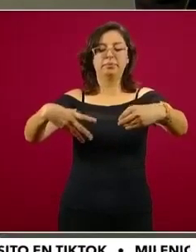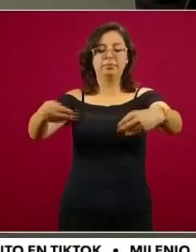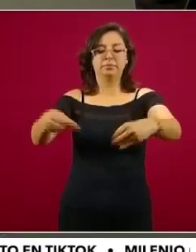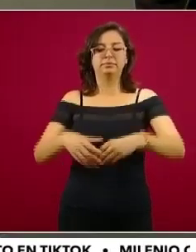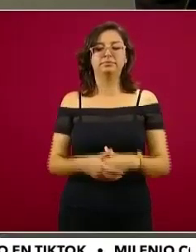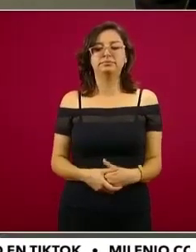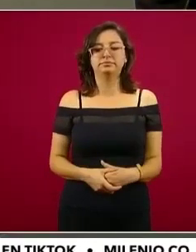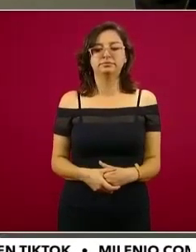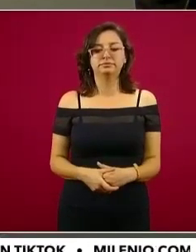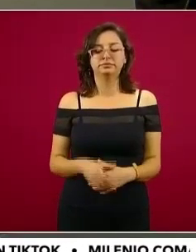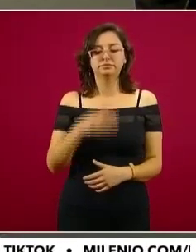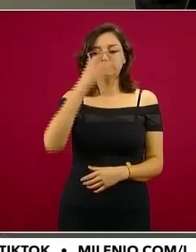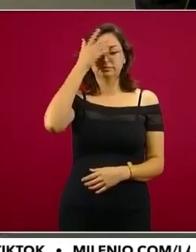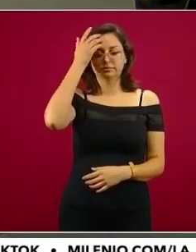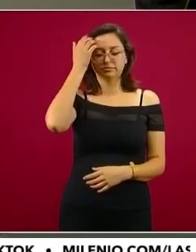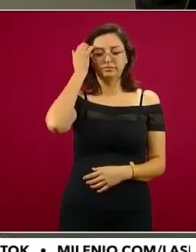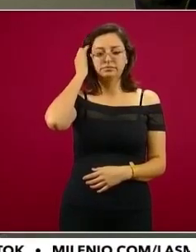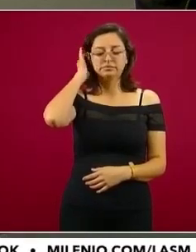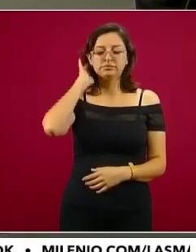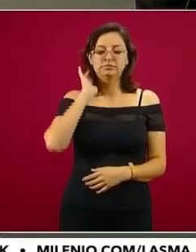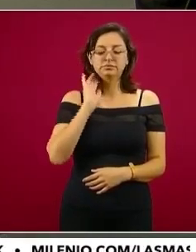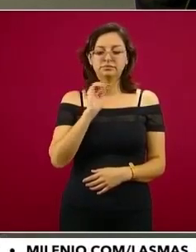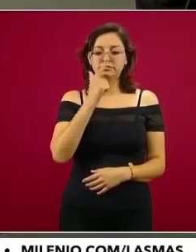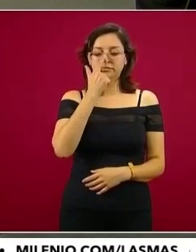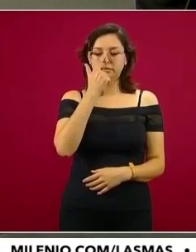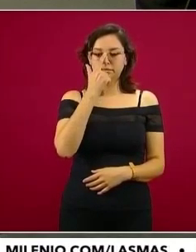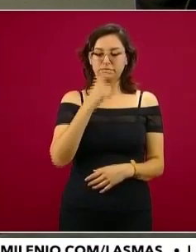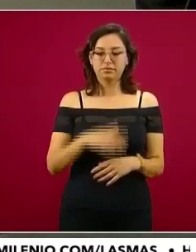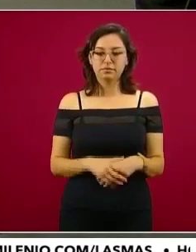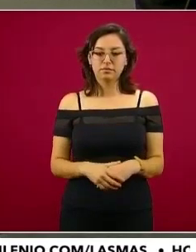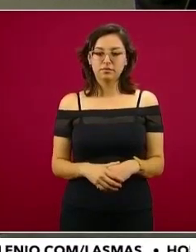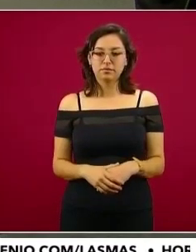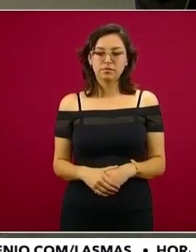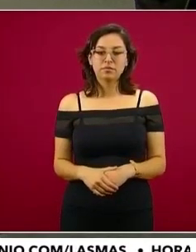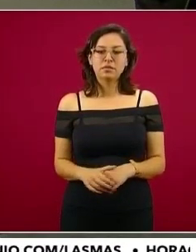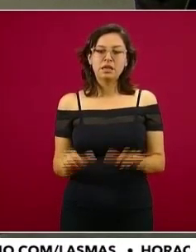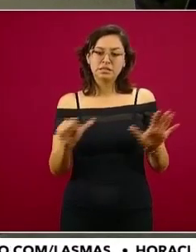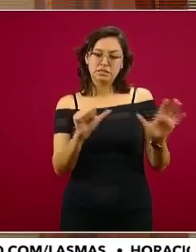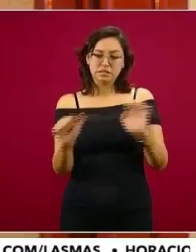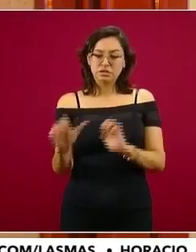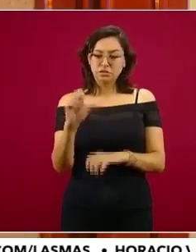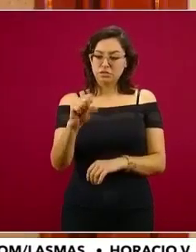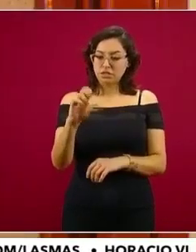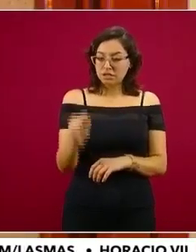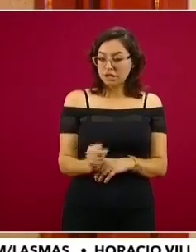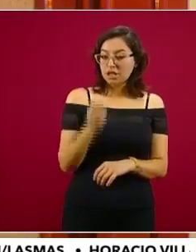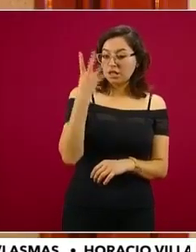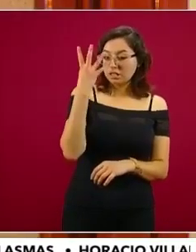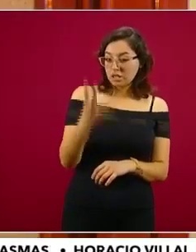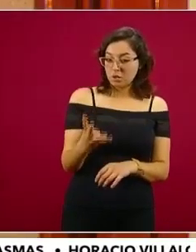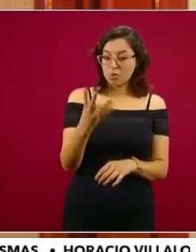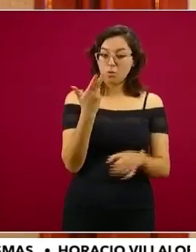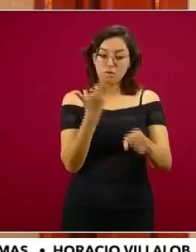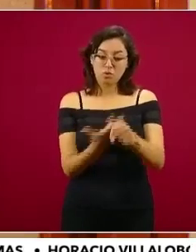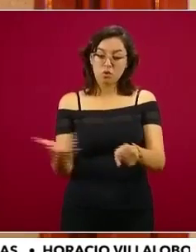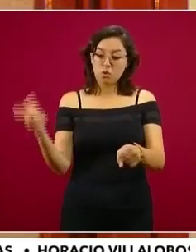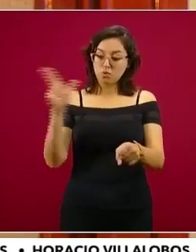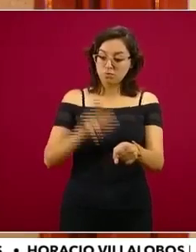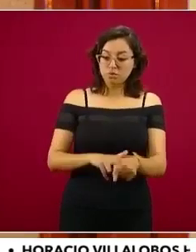en México. Son 674 los hospitales que notifican a la red IRAG,